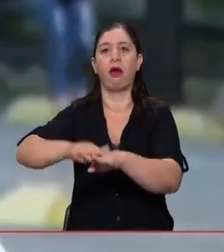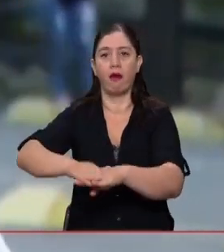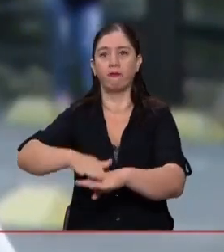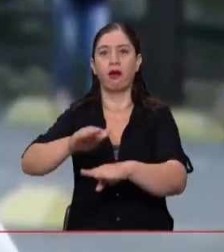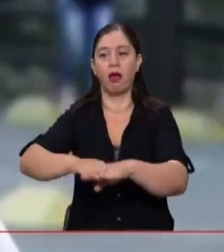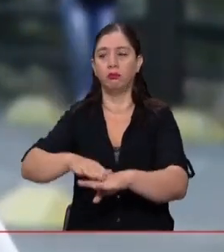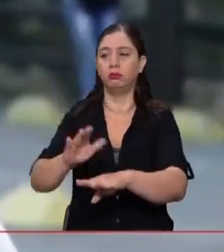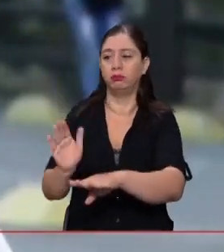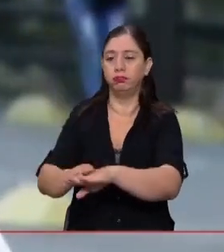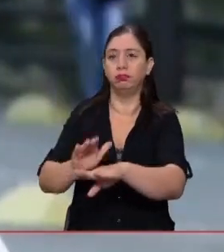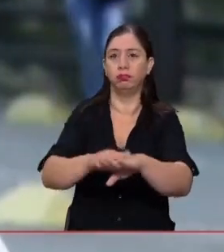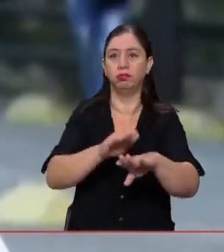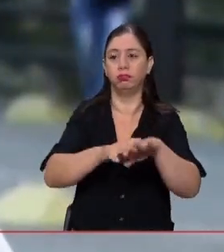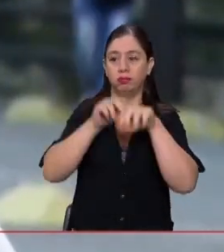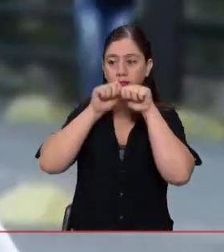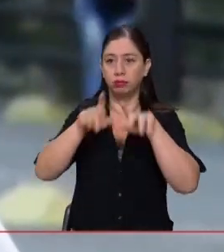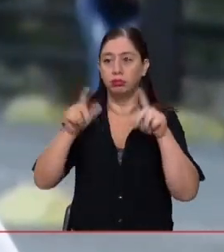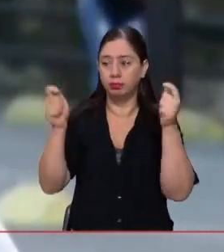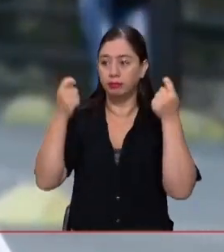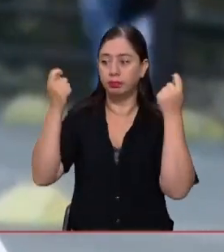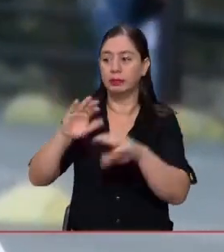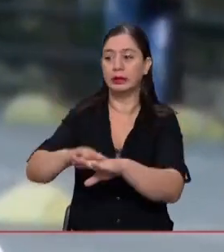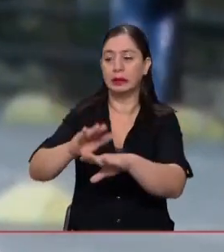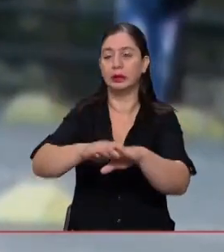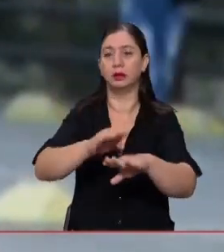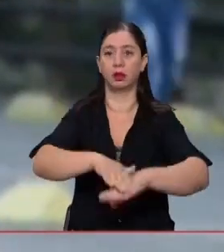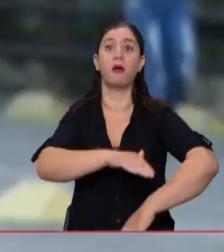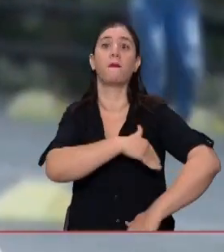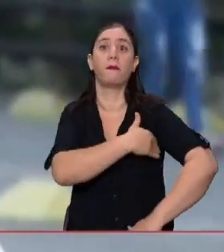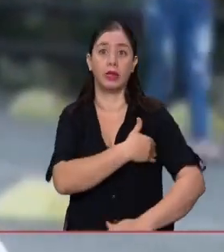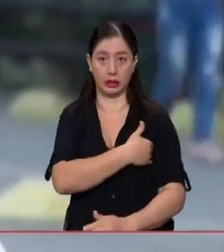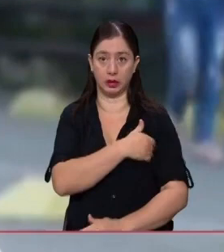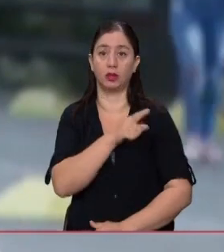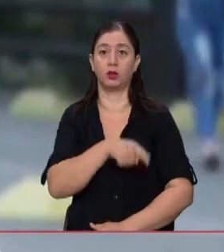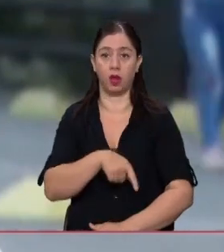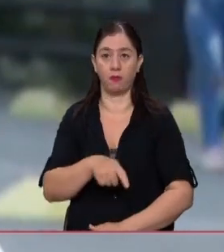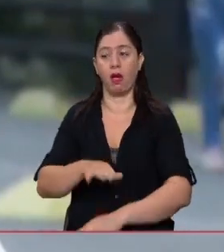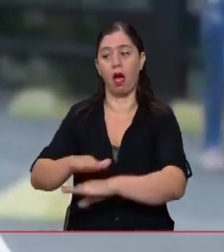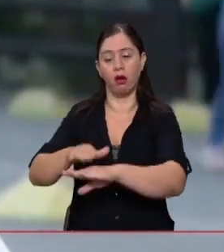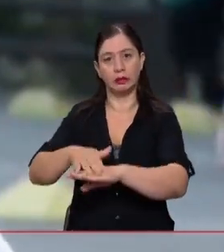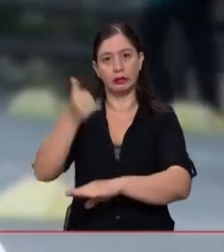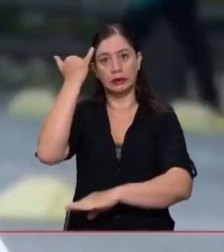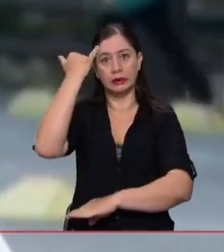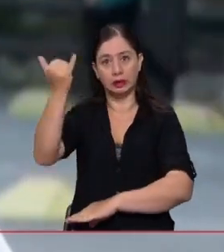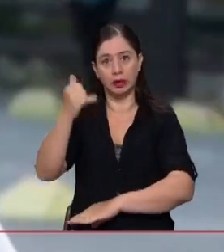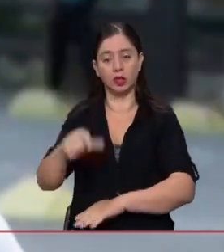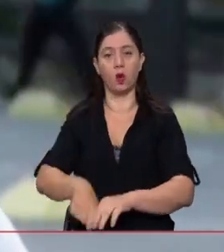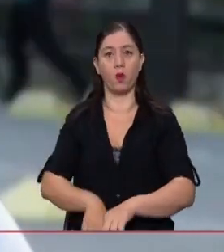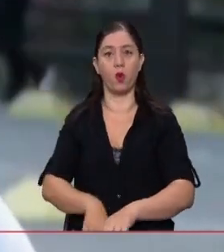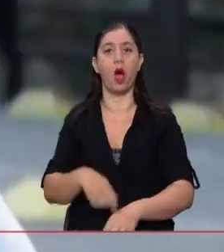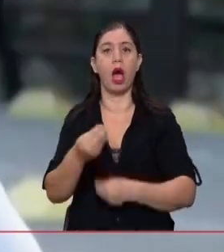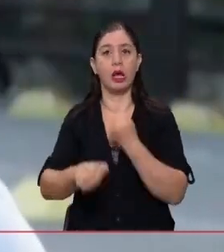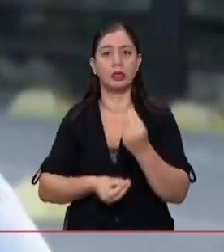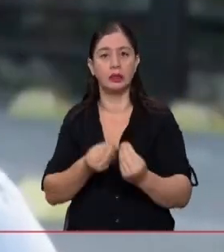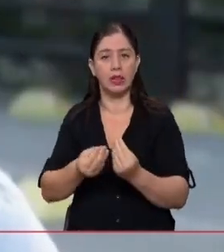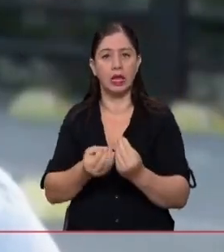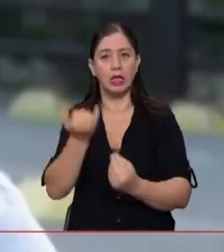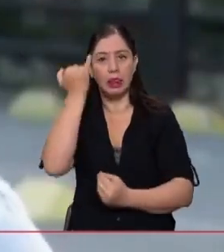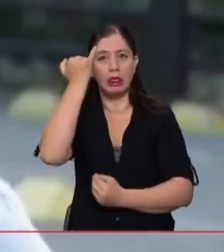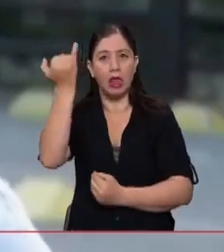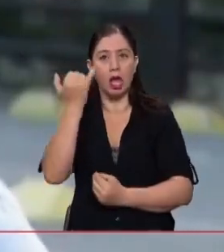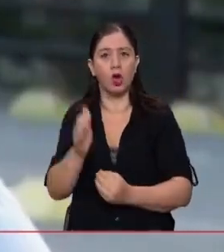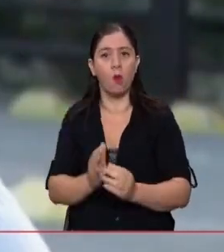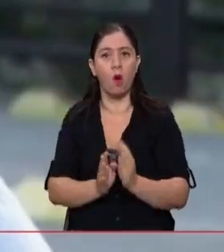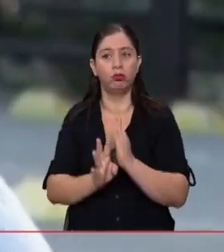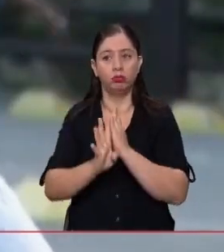venido promocionando la necesidad de hacer esto, que incluso el Ministerio propuso la implementación de un pico y cédula para poder agilizar ese